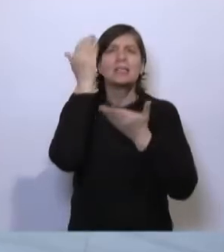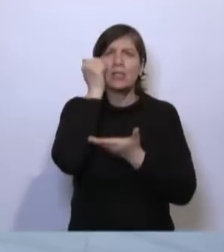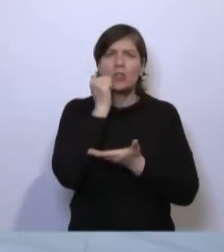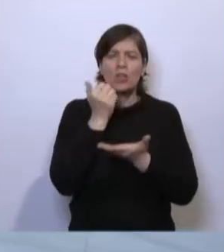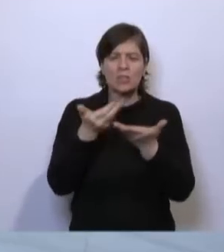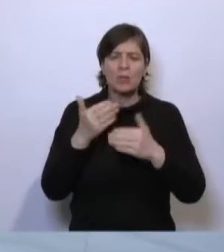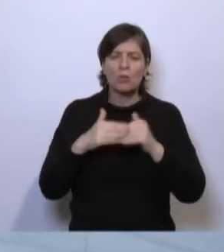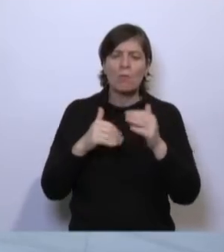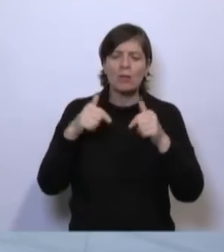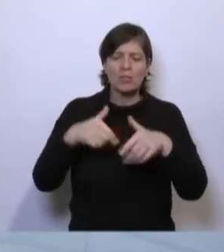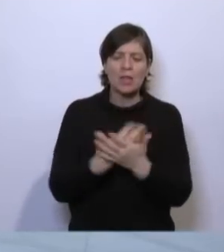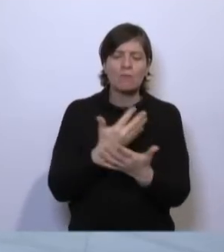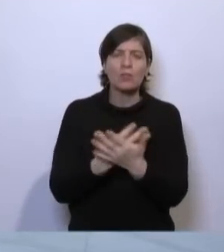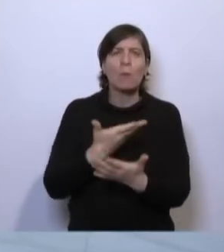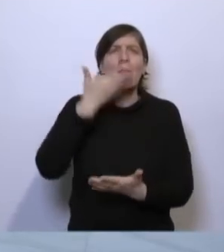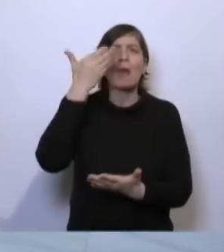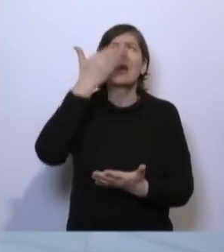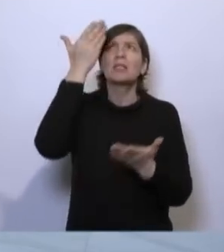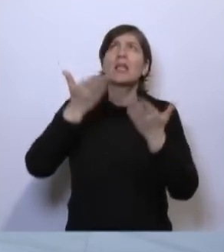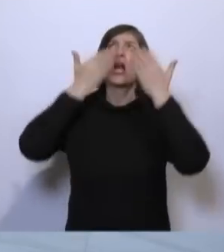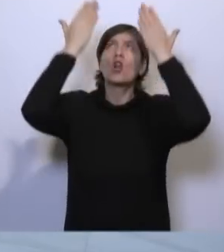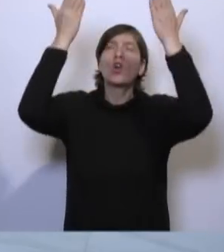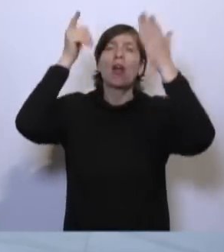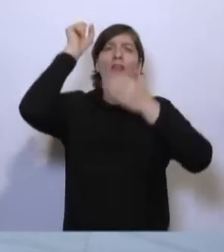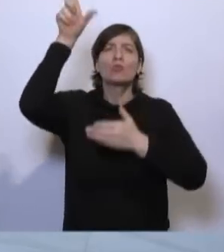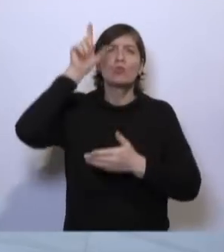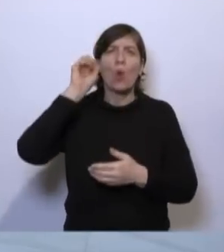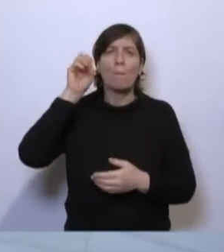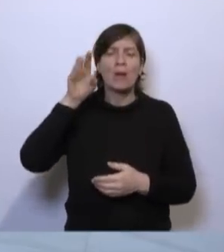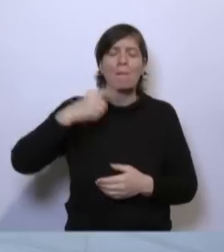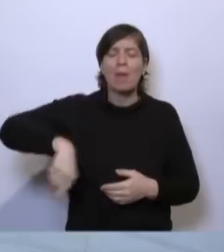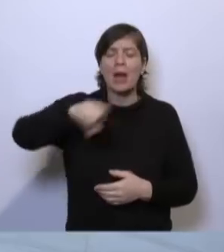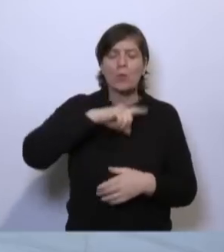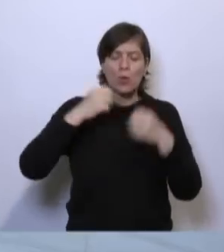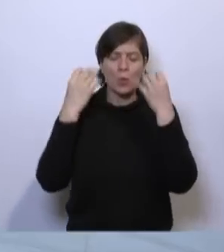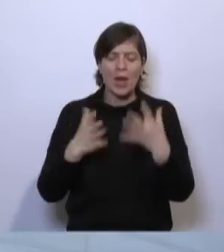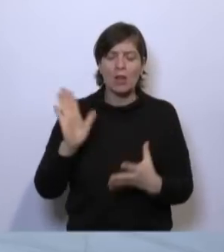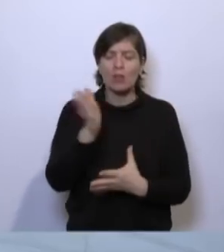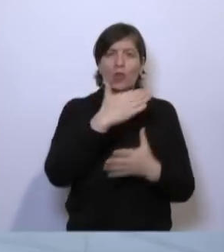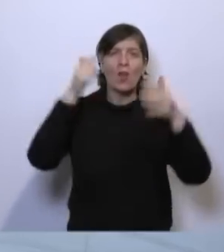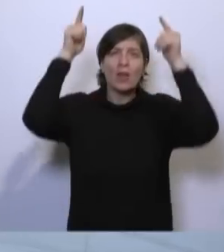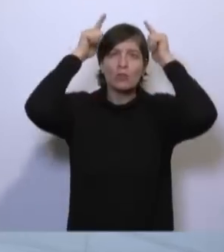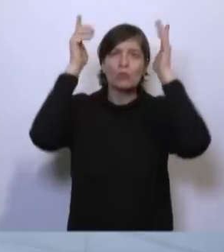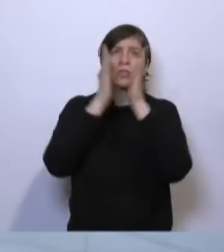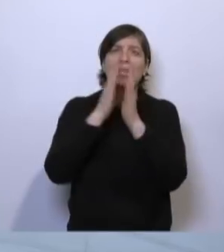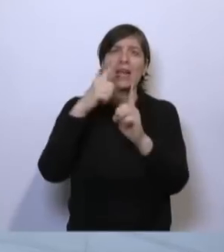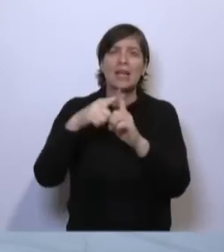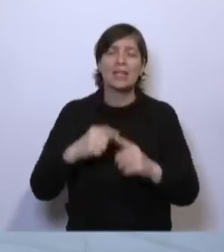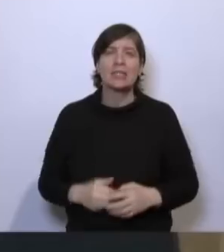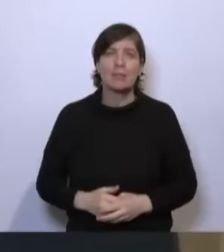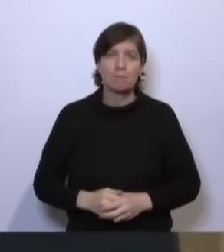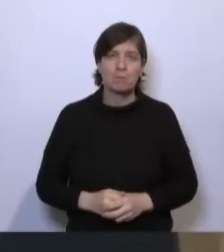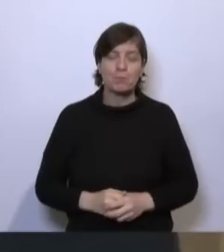de tus manos este sacrificio para alabanza de la gloria de su nombre, para nuestro bien y el de toda su